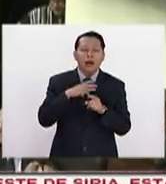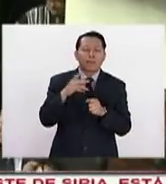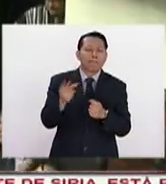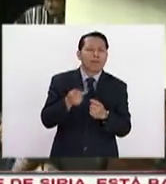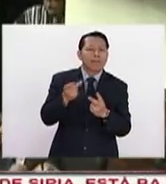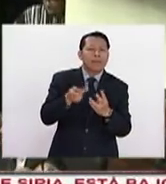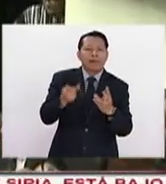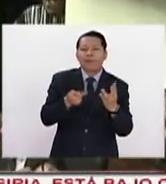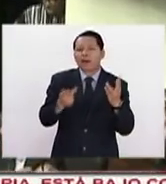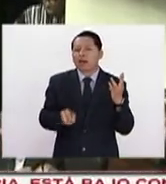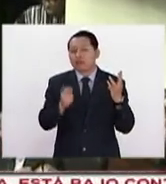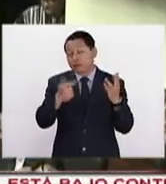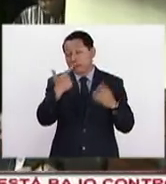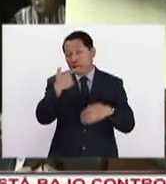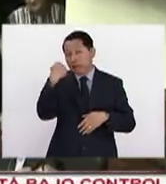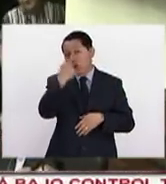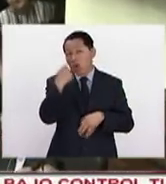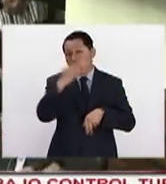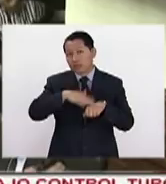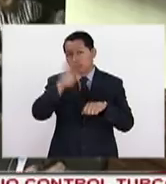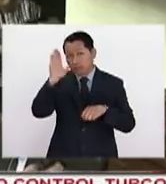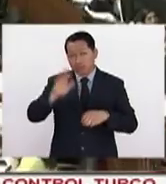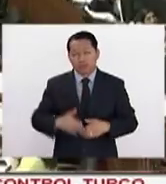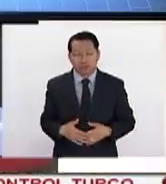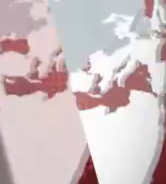interrogatorio de más de 7 horas.